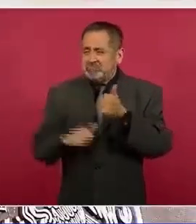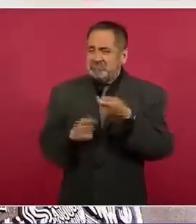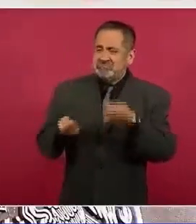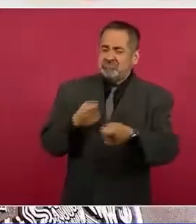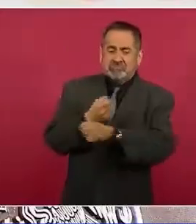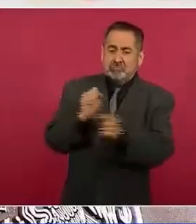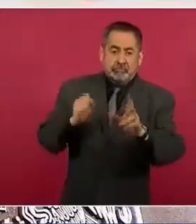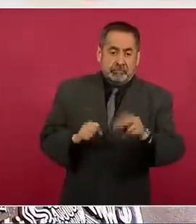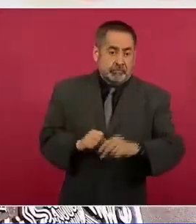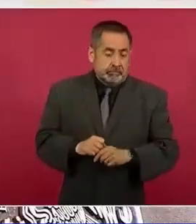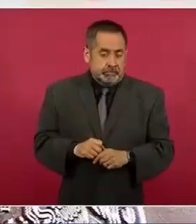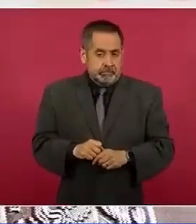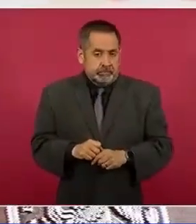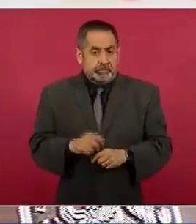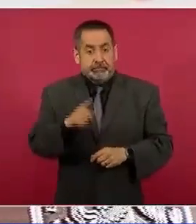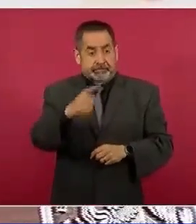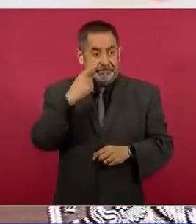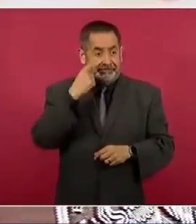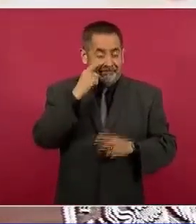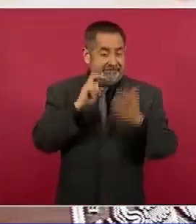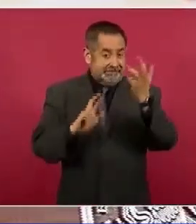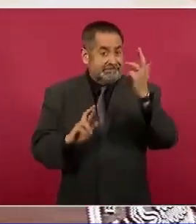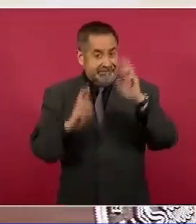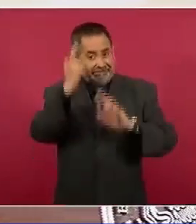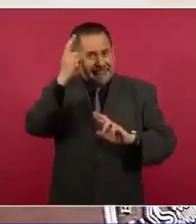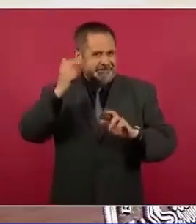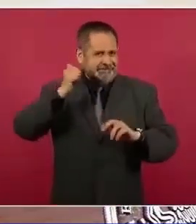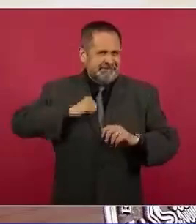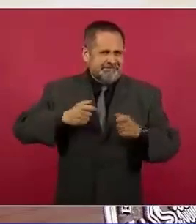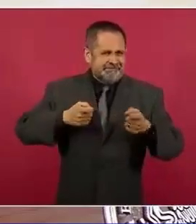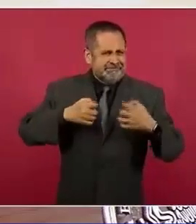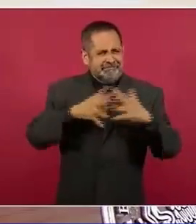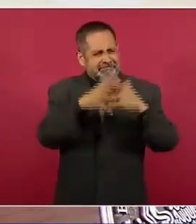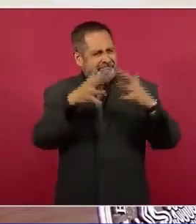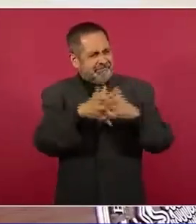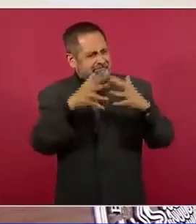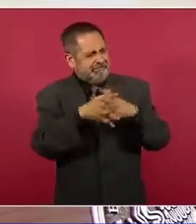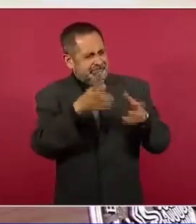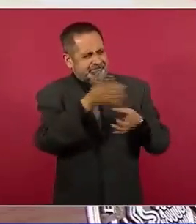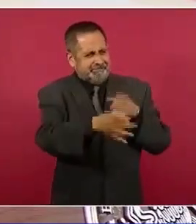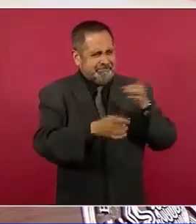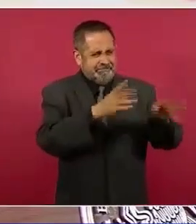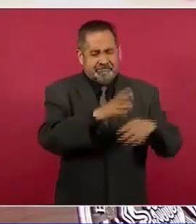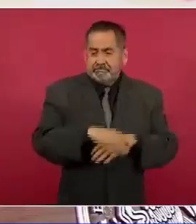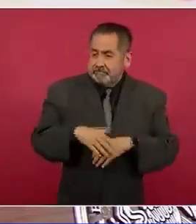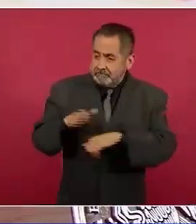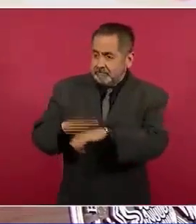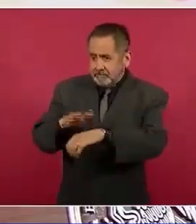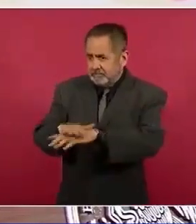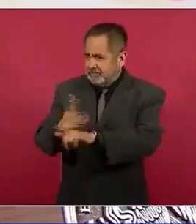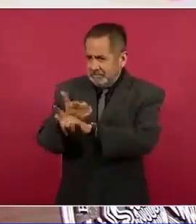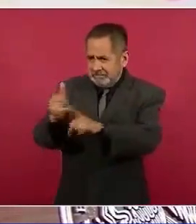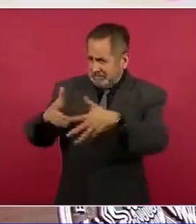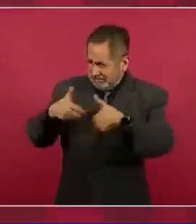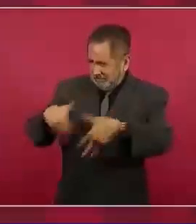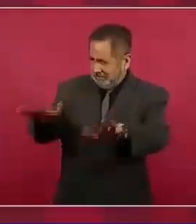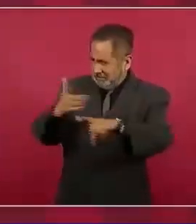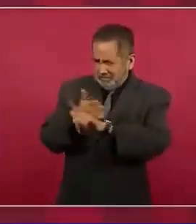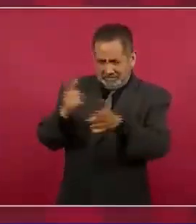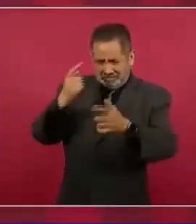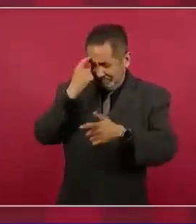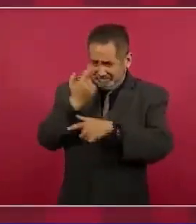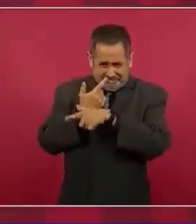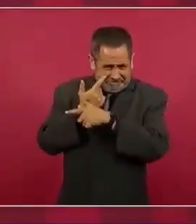Entonces llegaban los revolucionarios a las haciendas y les decían a los peones, ya son libres.